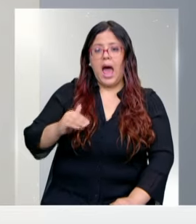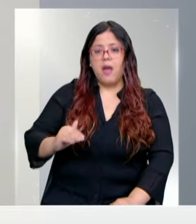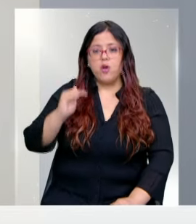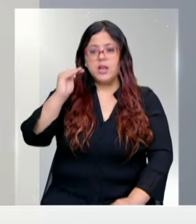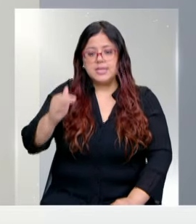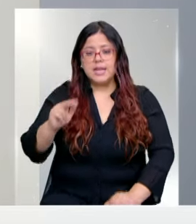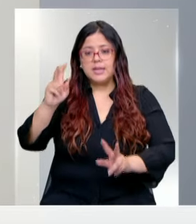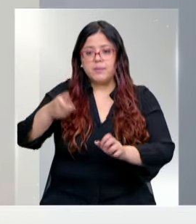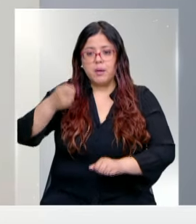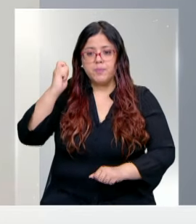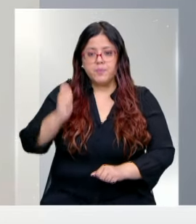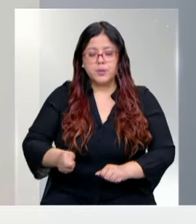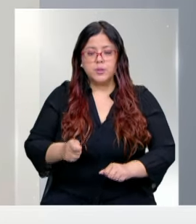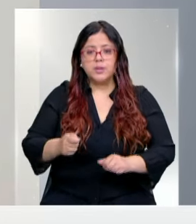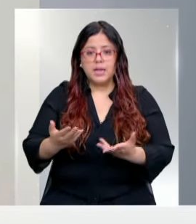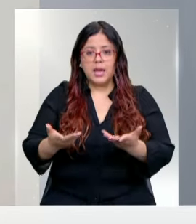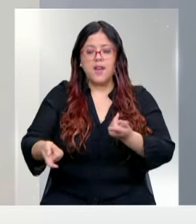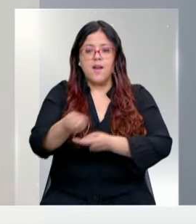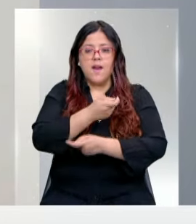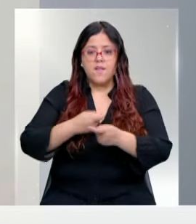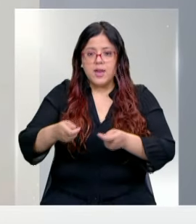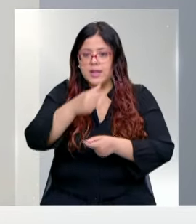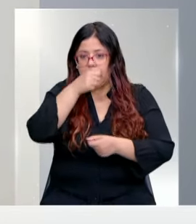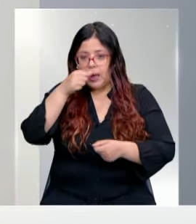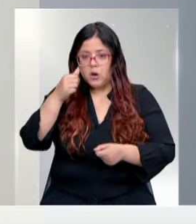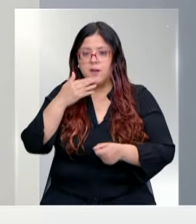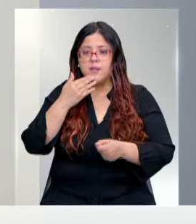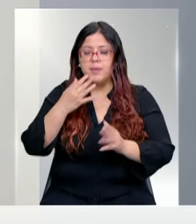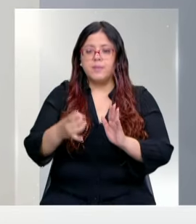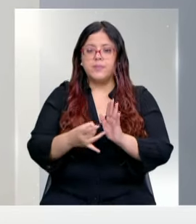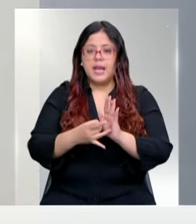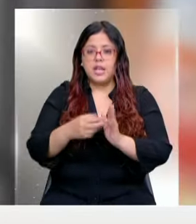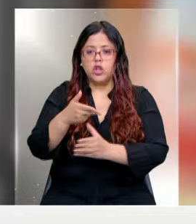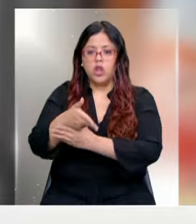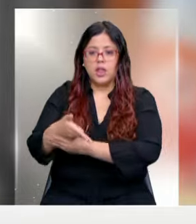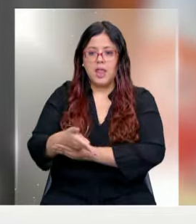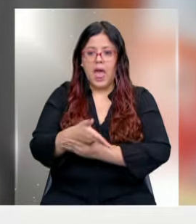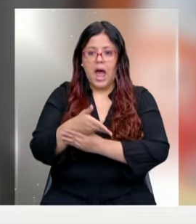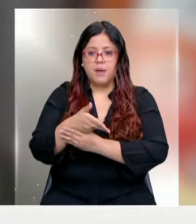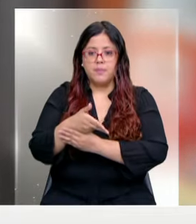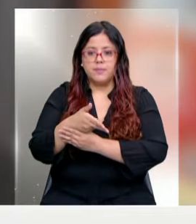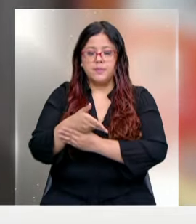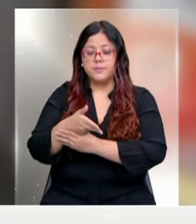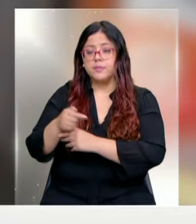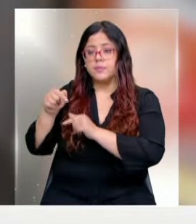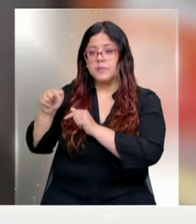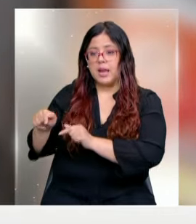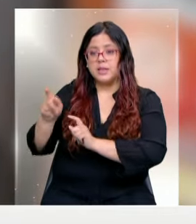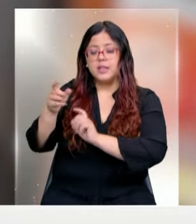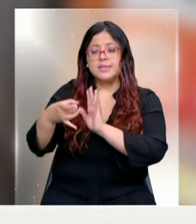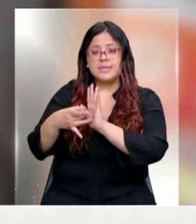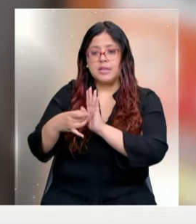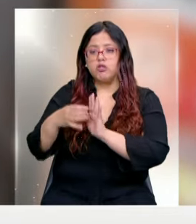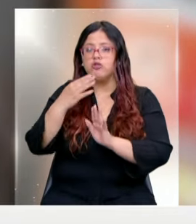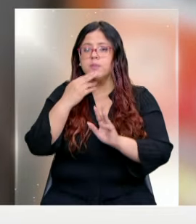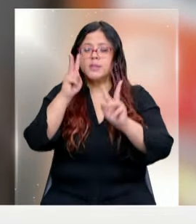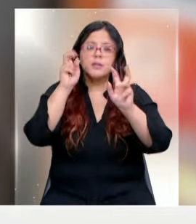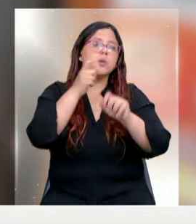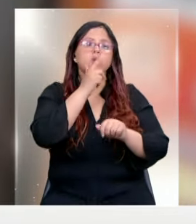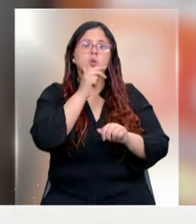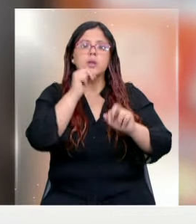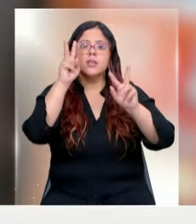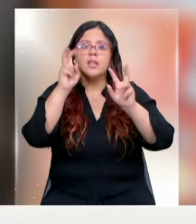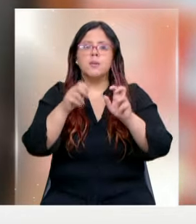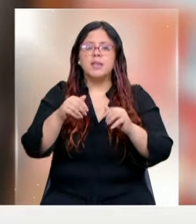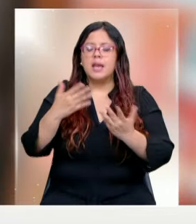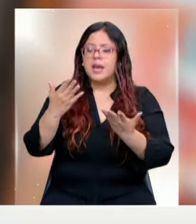por los delitos de tráfico ilícito de drogas e infracciones a la ley de armas. Pero a esos delitos se suma la duda sobre el uso de